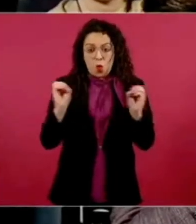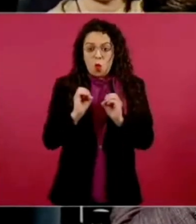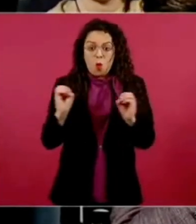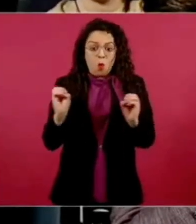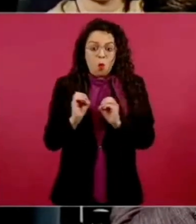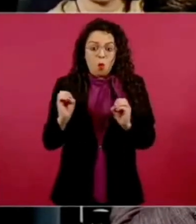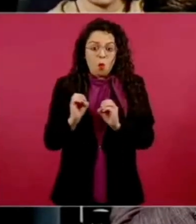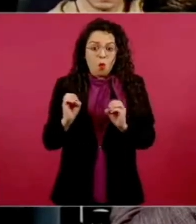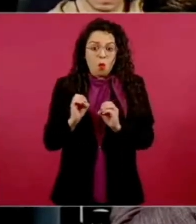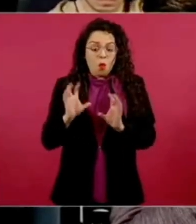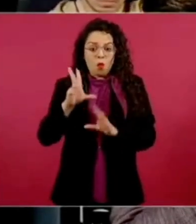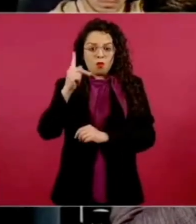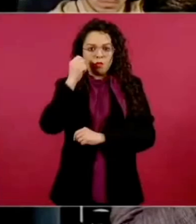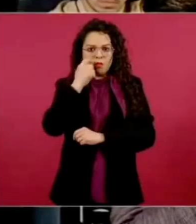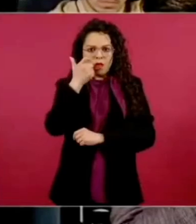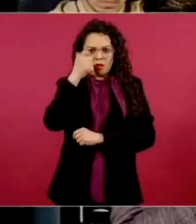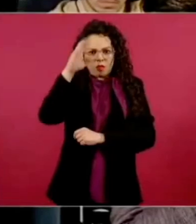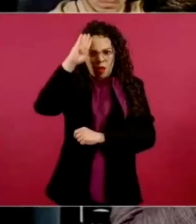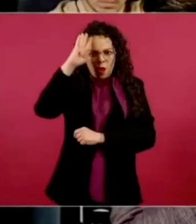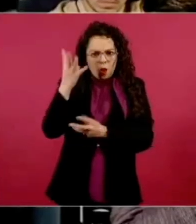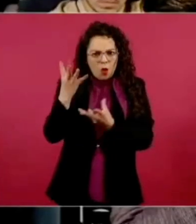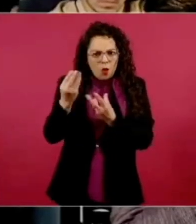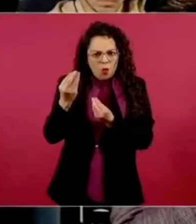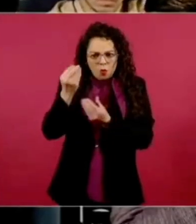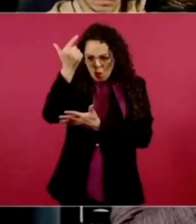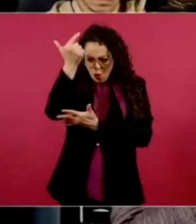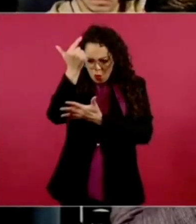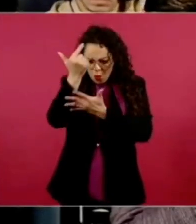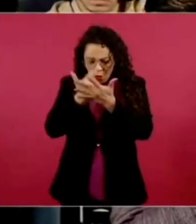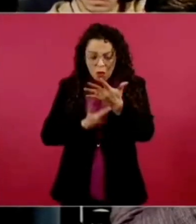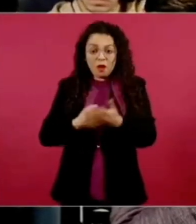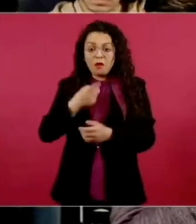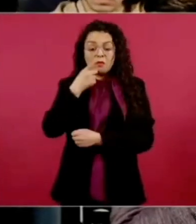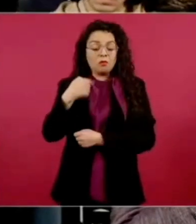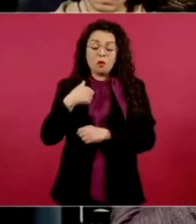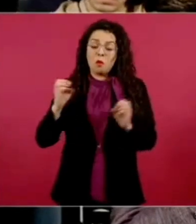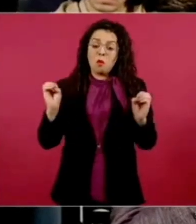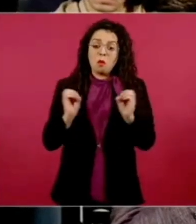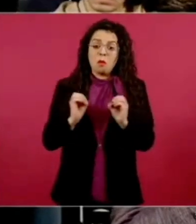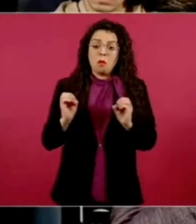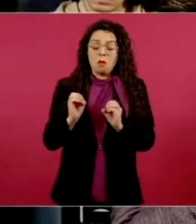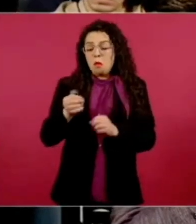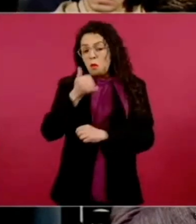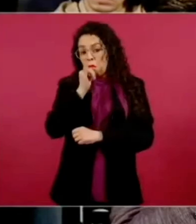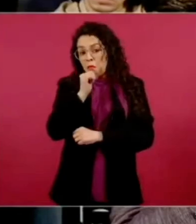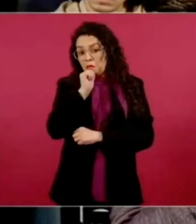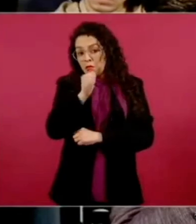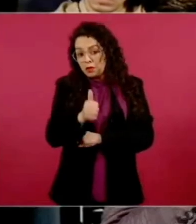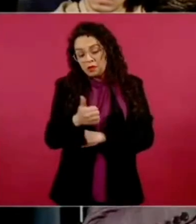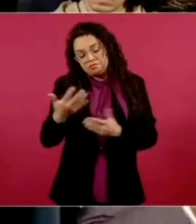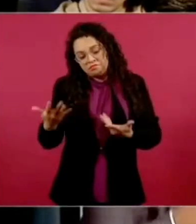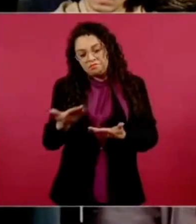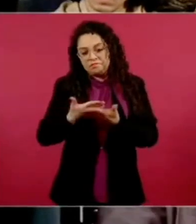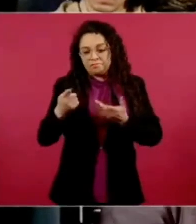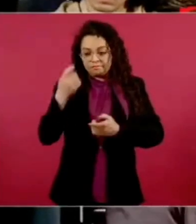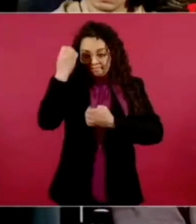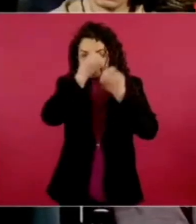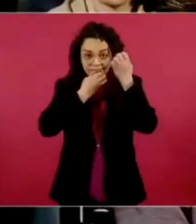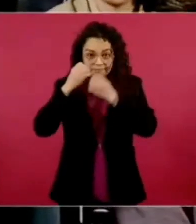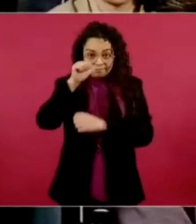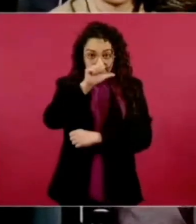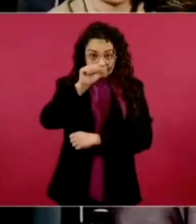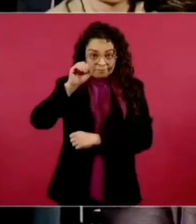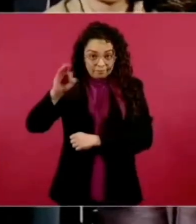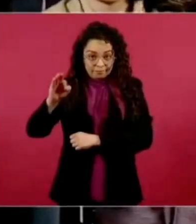estos montos. Entonces, presidente, preguntarle, porque estas revelaciones que hace ahora la Auditoría Superior de la Federación